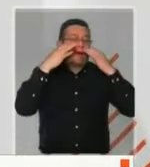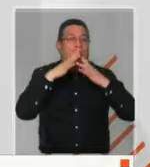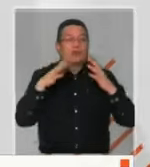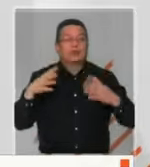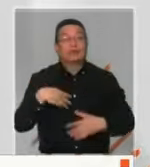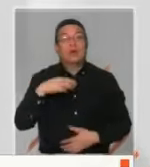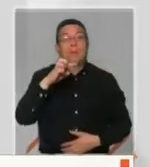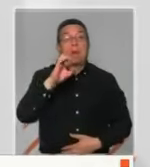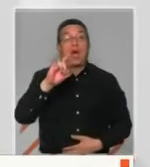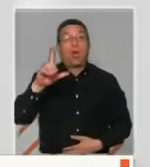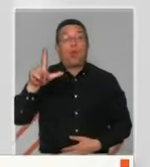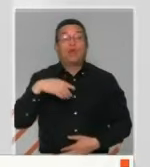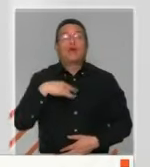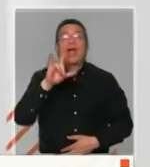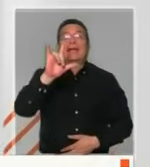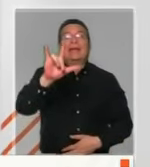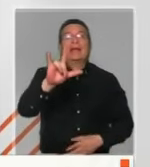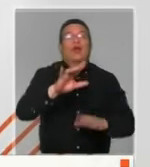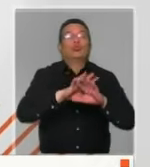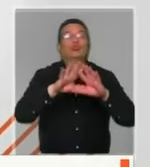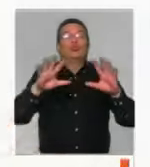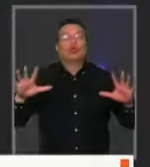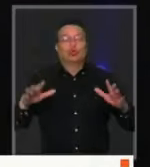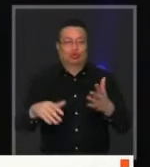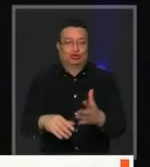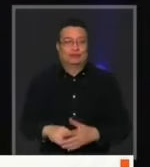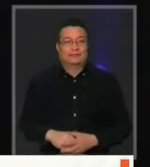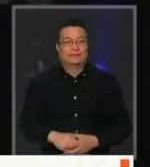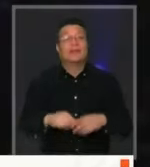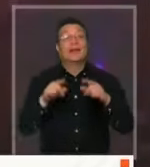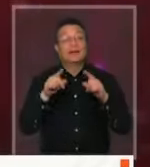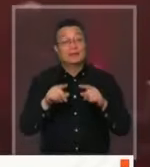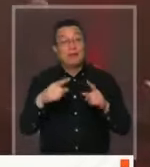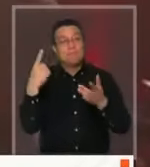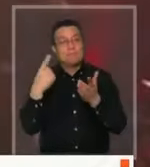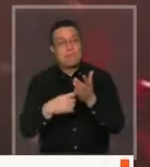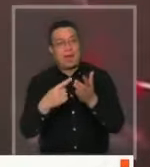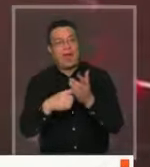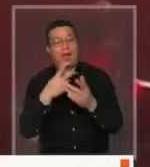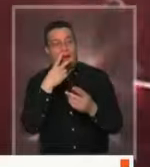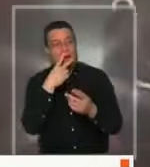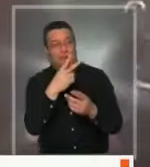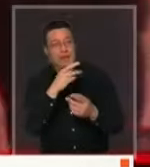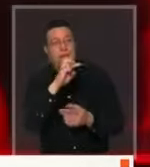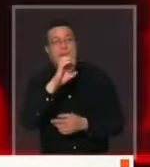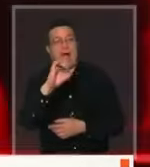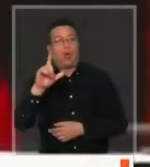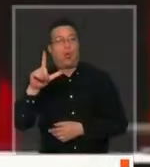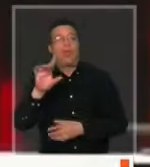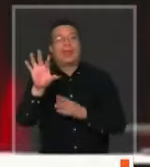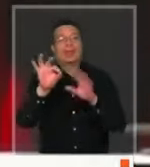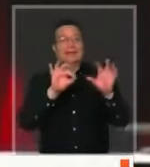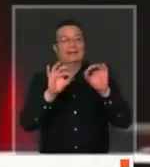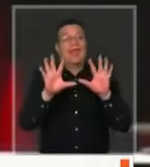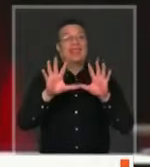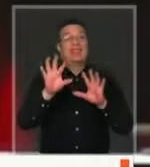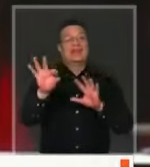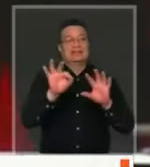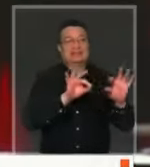McCartney, te quiero mucho, Paul McCartney. Su video está entre los miles que verá Paul y deberá elegir 10.